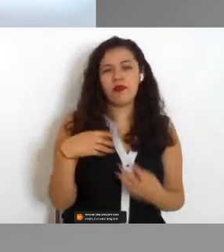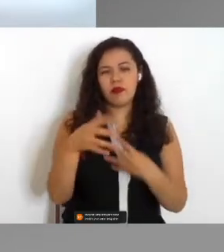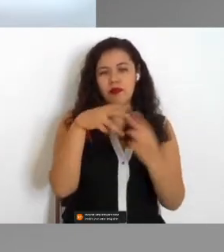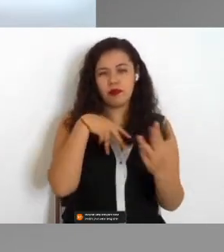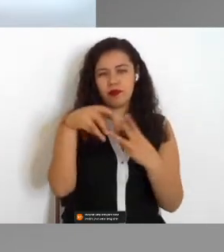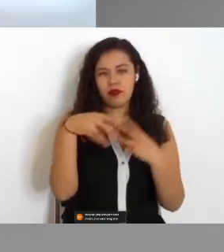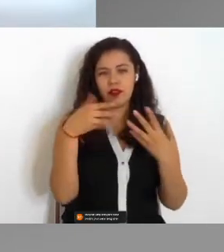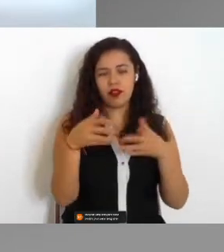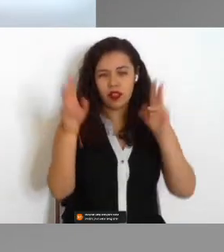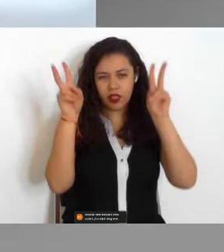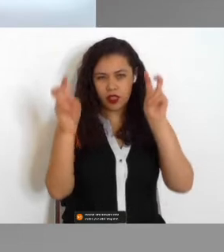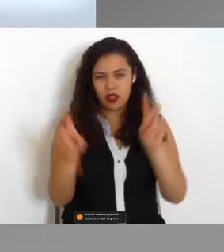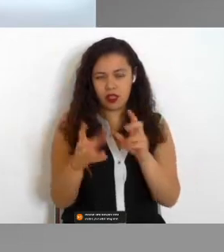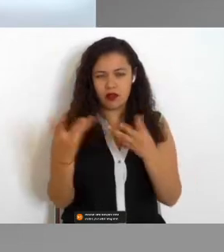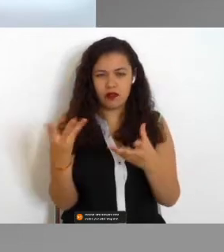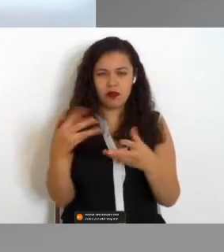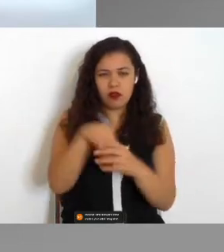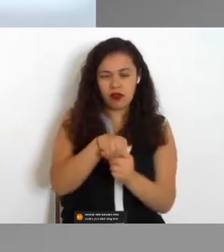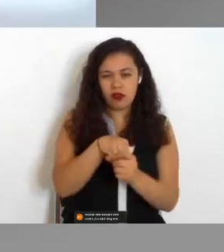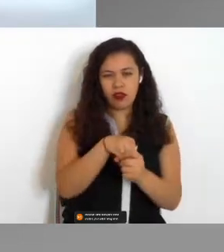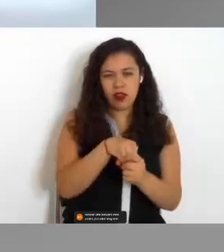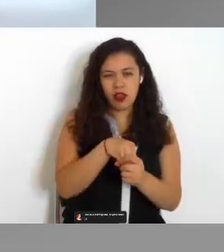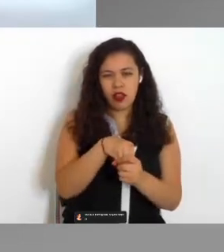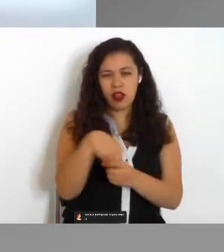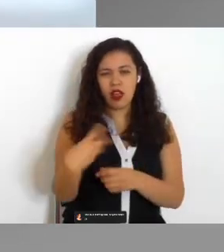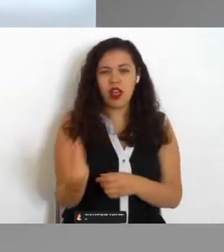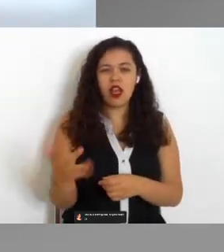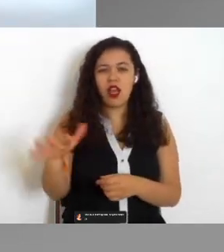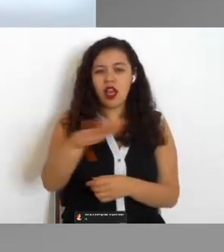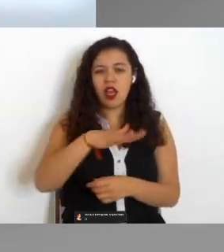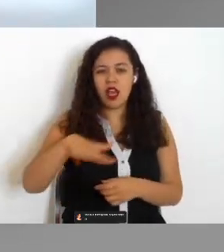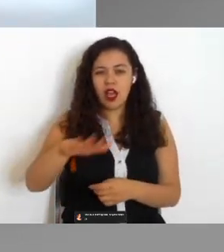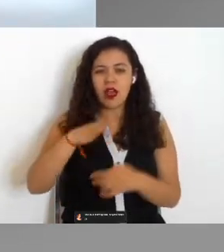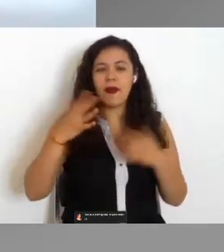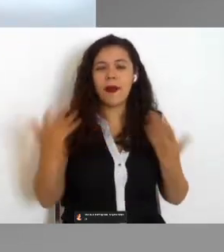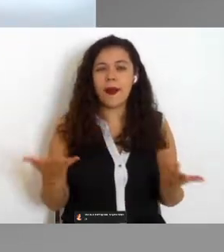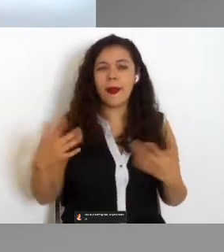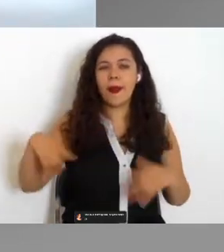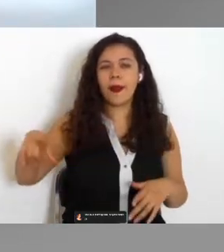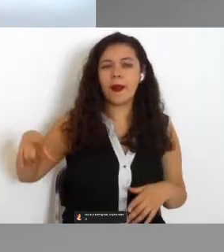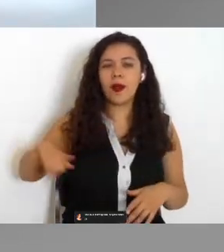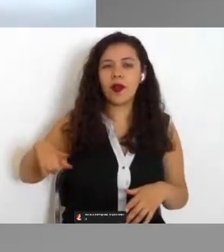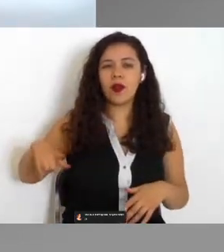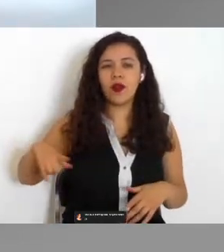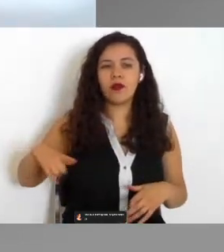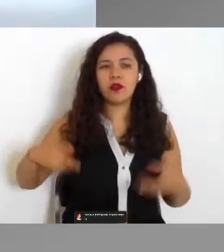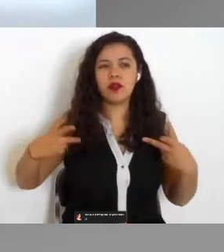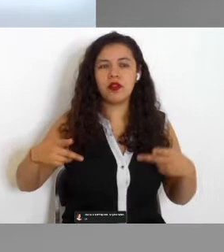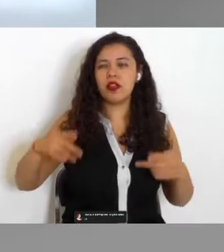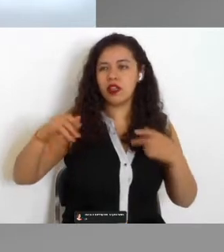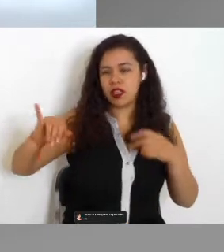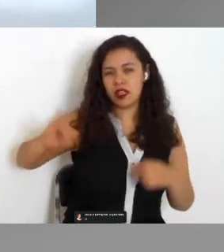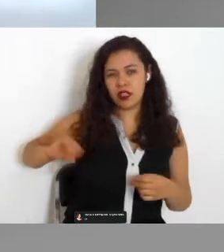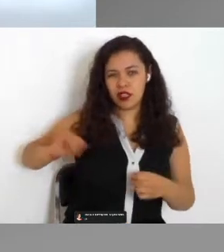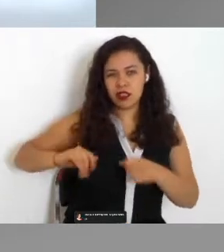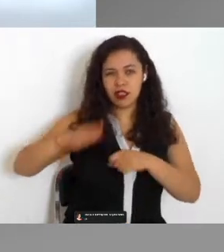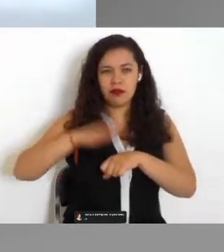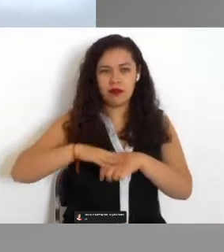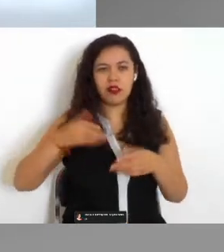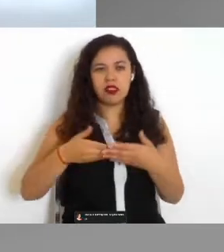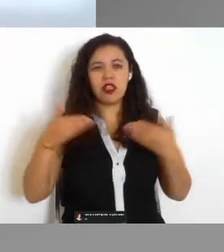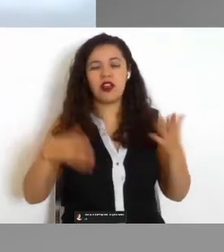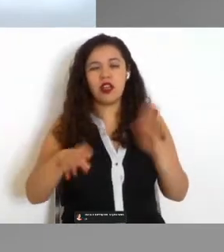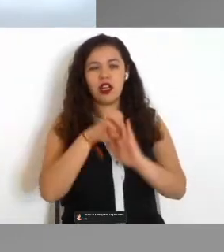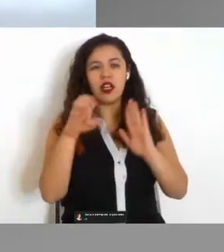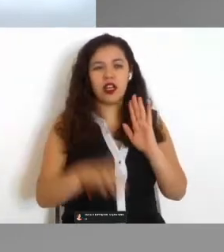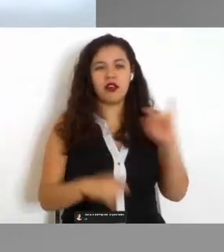inclusión se viene posicionando en las agendas públicas en México. Hoy en día, un ejemplo de una